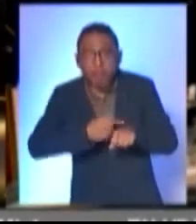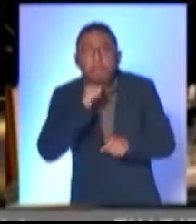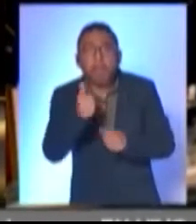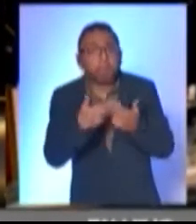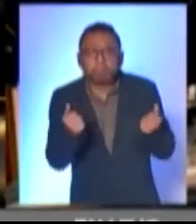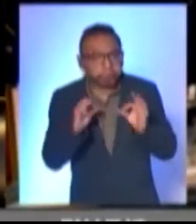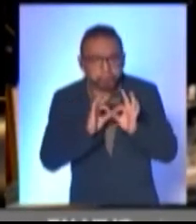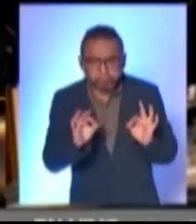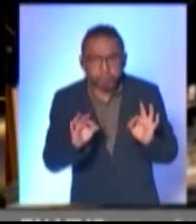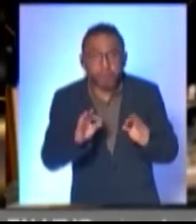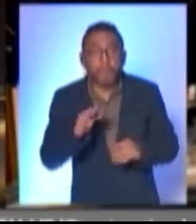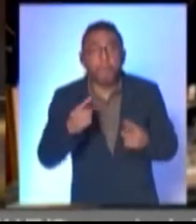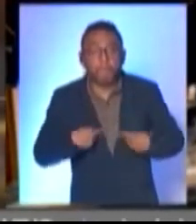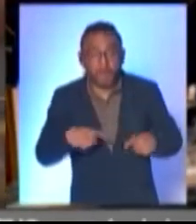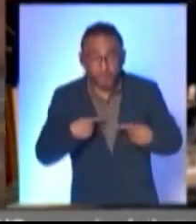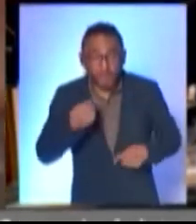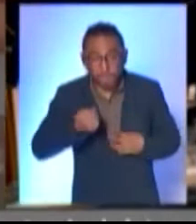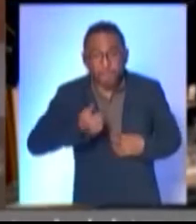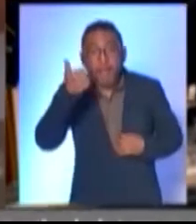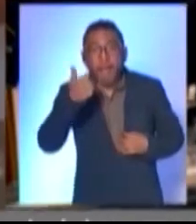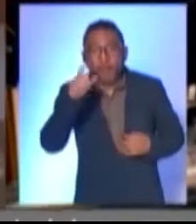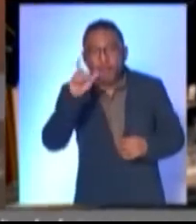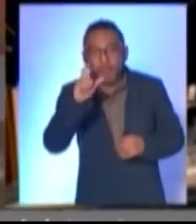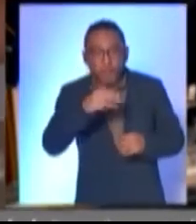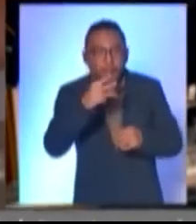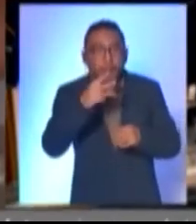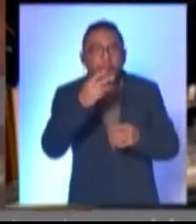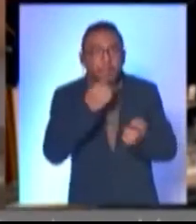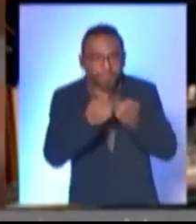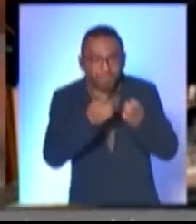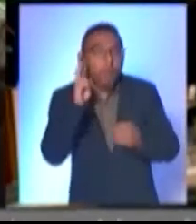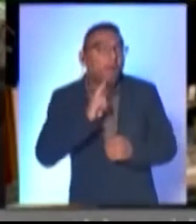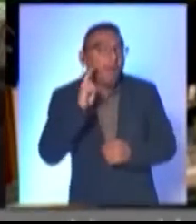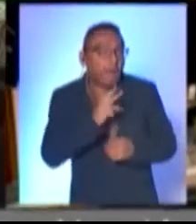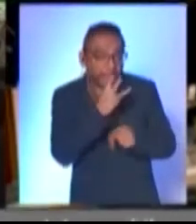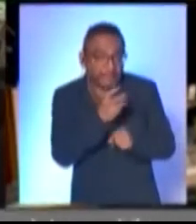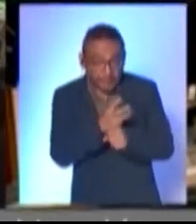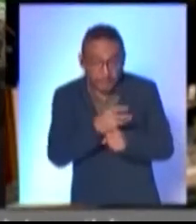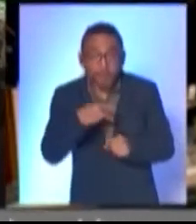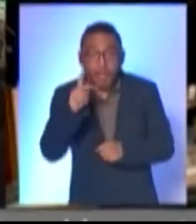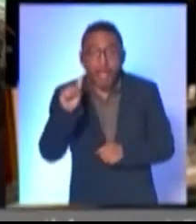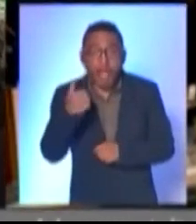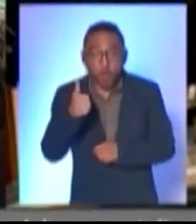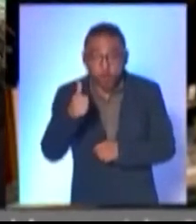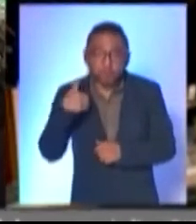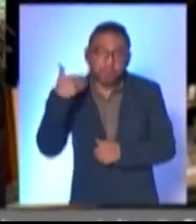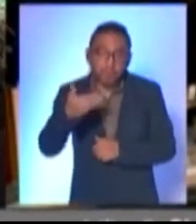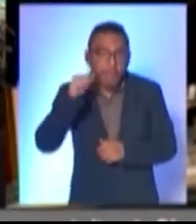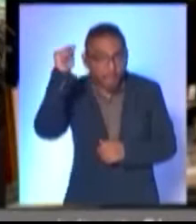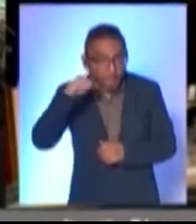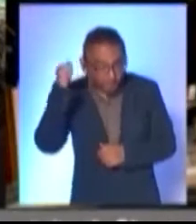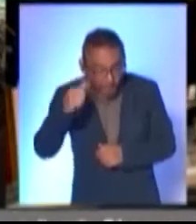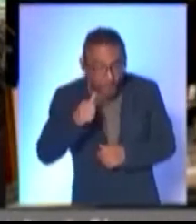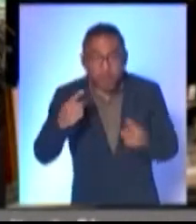personas en quienes inició la fase 3 del ensayo fueron en agosto, ahorita estamos en abril, y esas